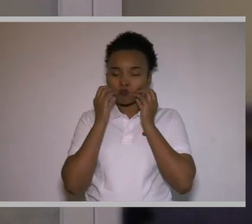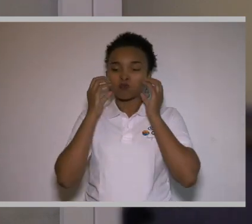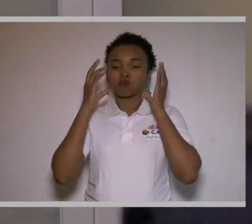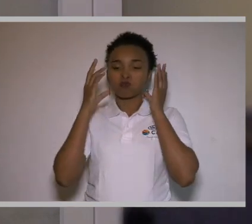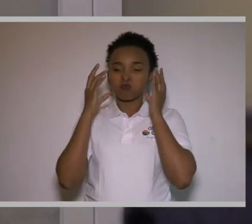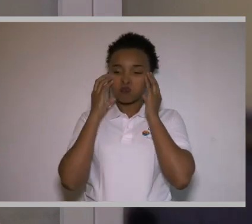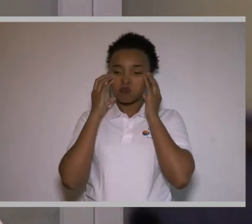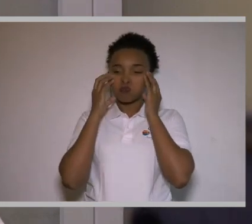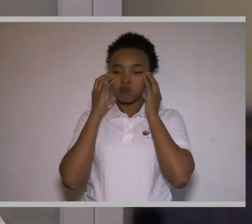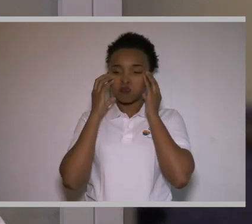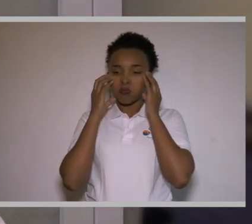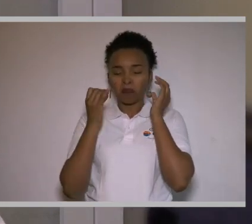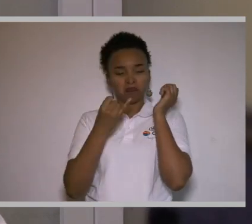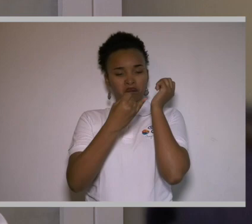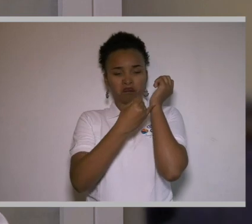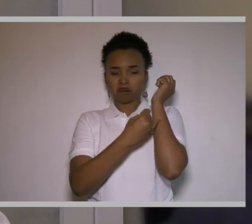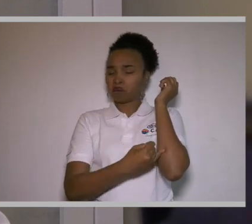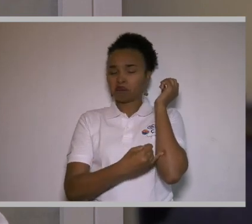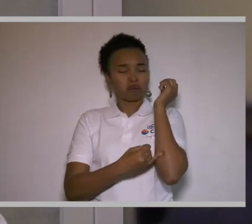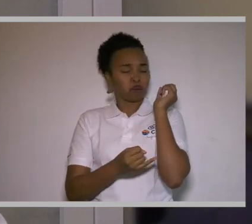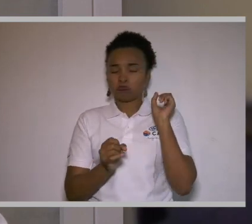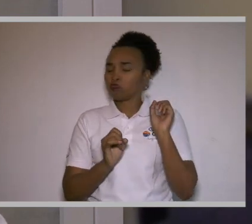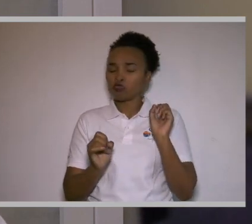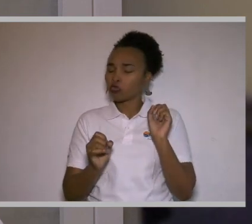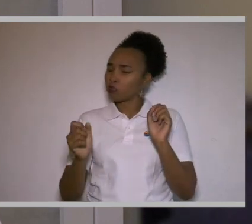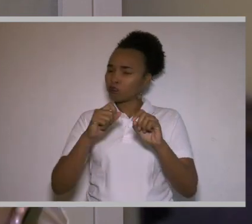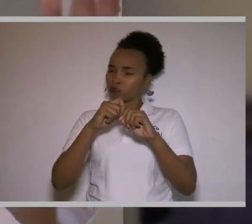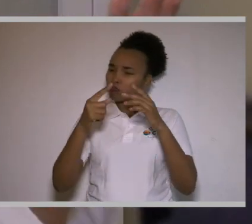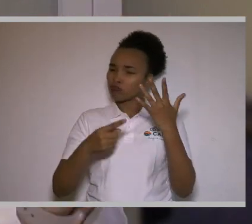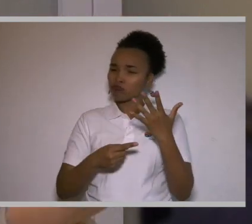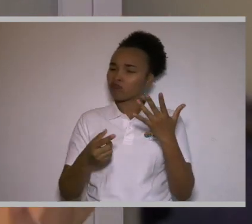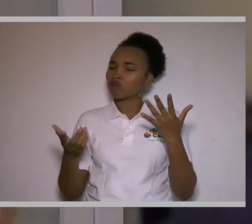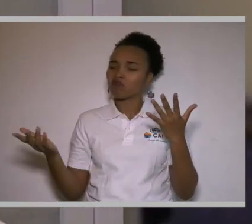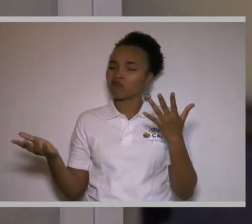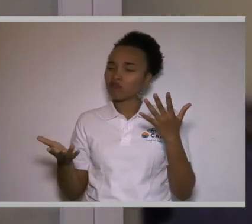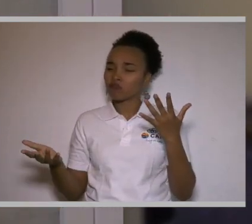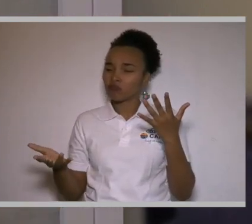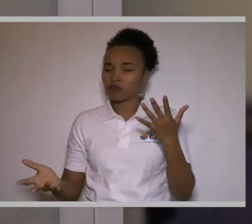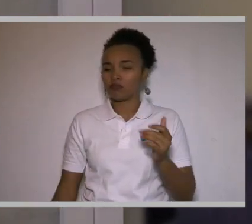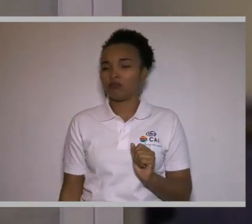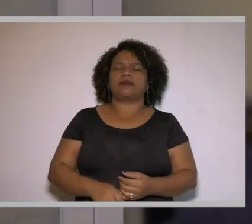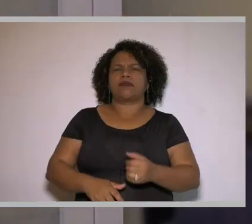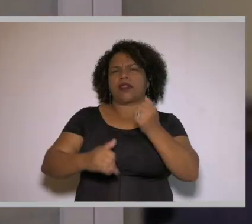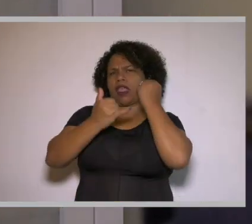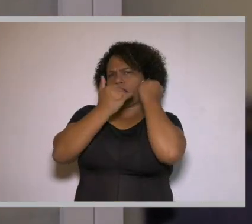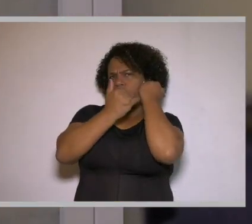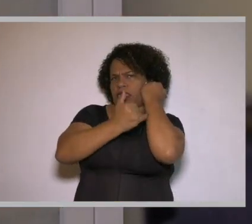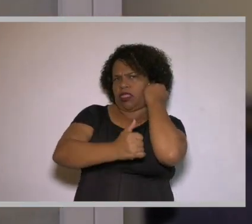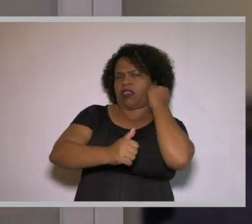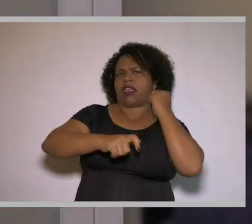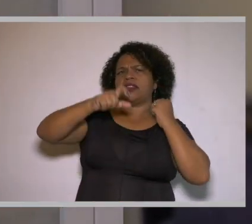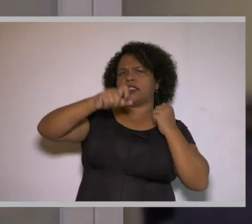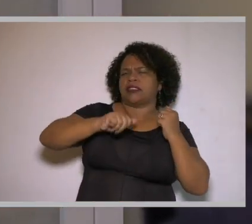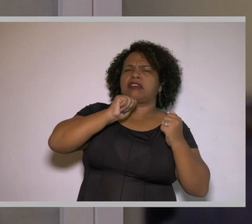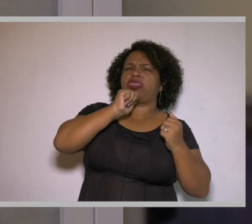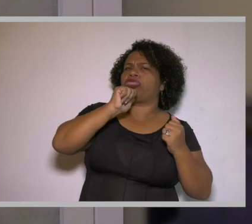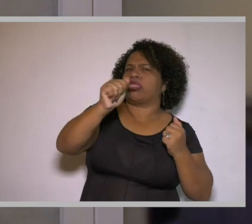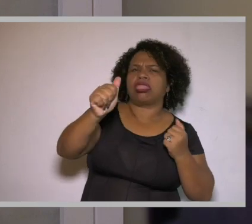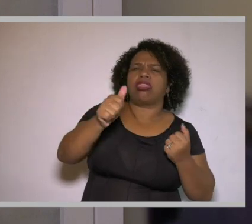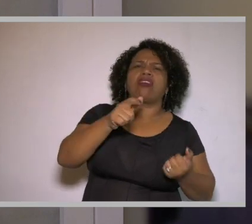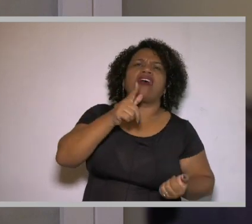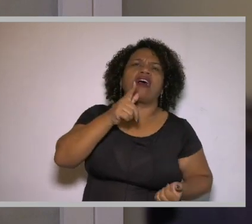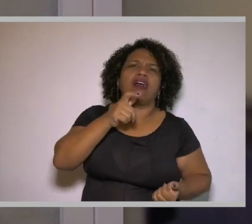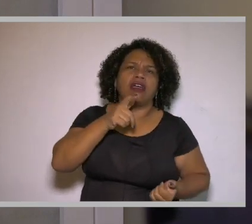que se han operado pacientes tan pequeños como de 6 meses, 1 año, hasta pacientes bastante adultos que tienen sintomatología y